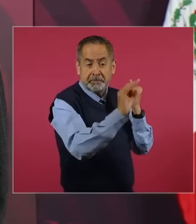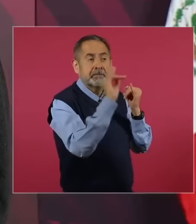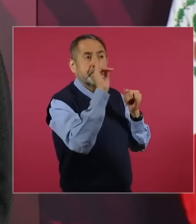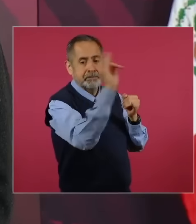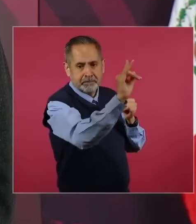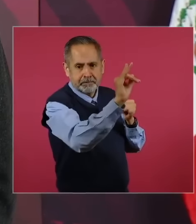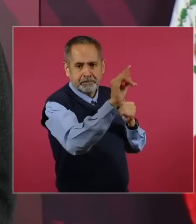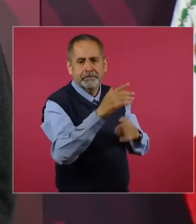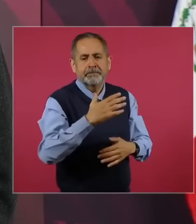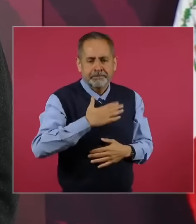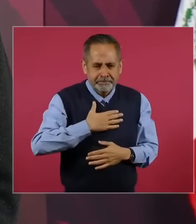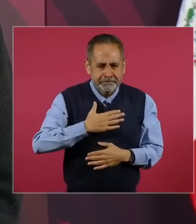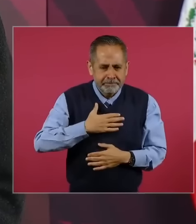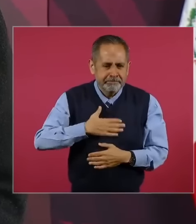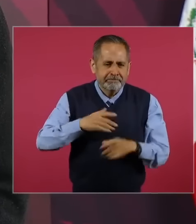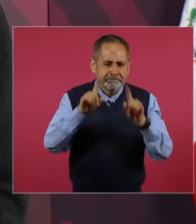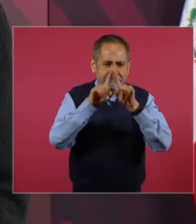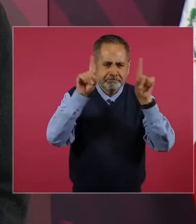es la que